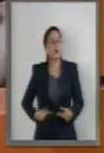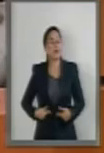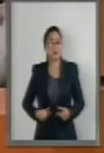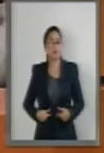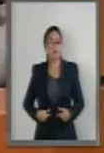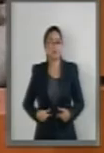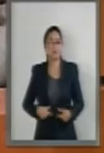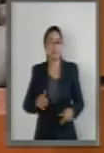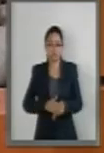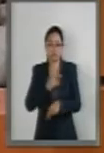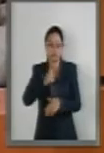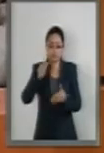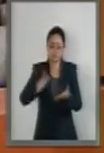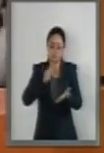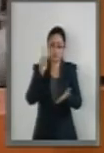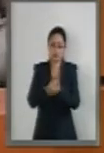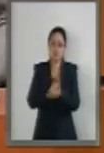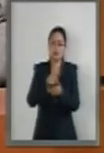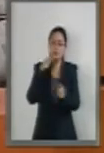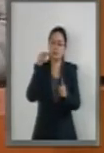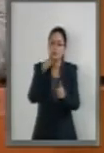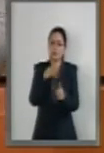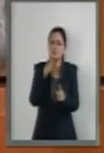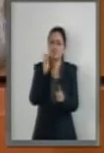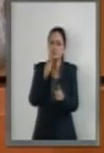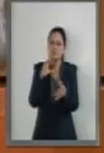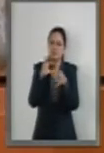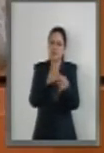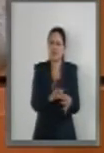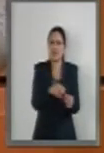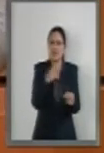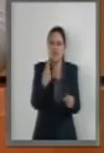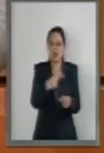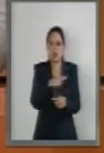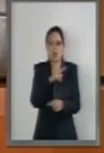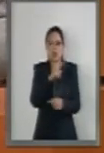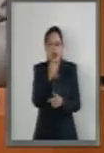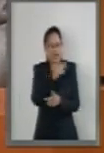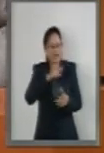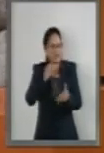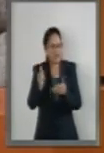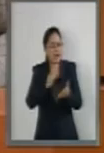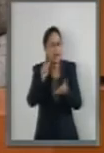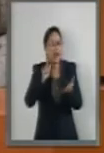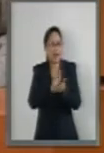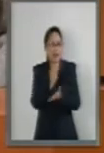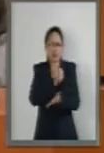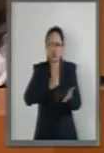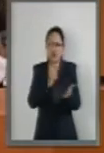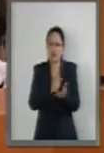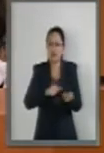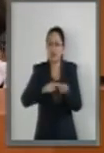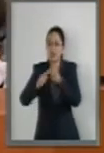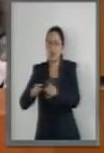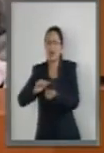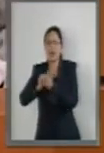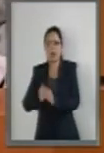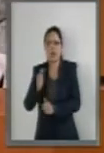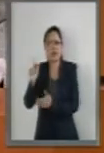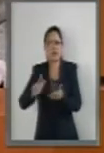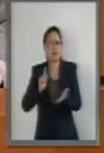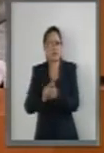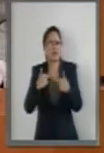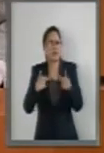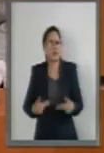reforma urbana también es llamada la reforma humana. Hemos tenido en los